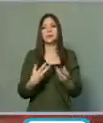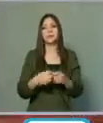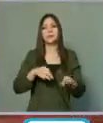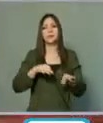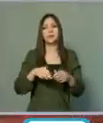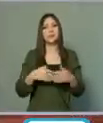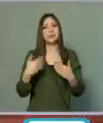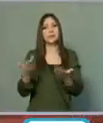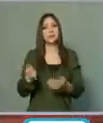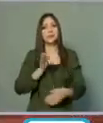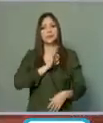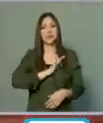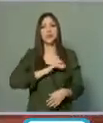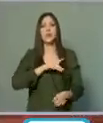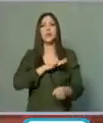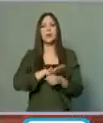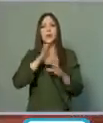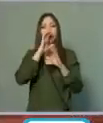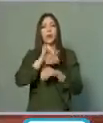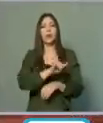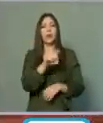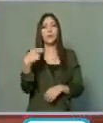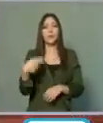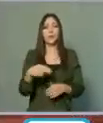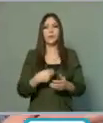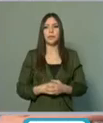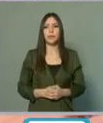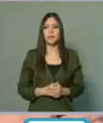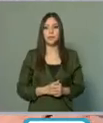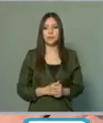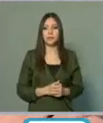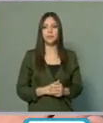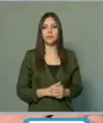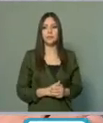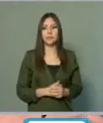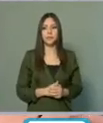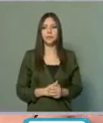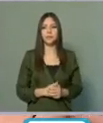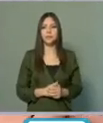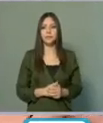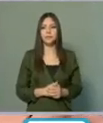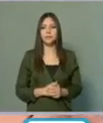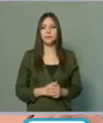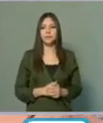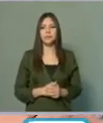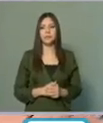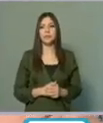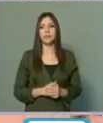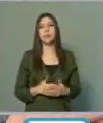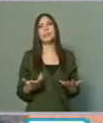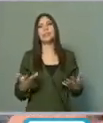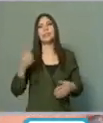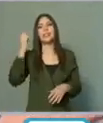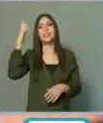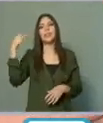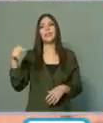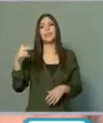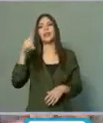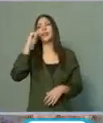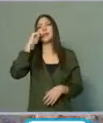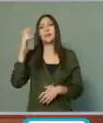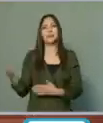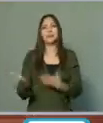¿Qué tema nos van a interpretar a continuación? A continuación vamos a... ya se me olvidó el nombre. Pero bueno, vamos a disfrutar de